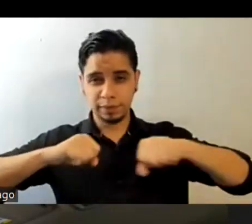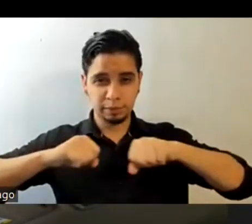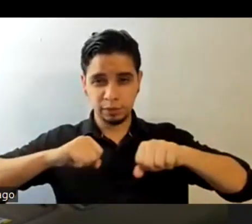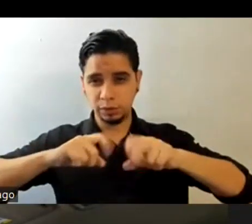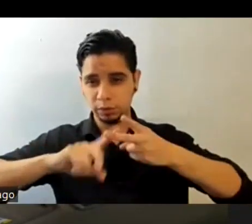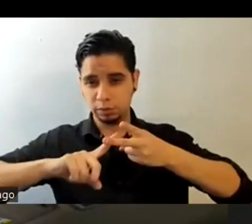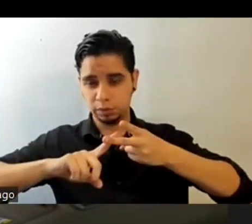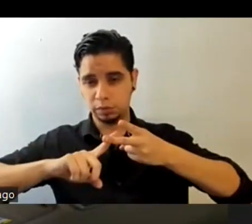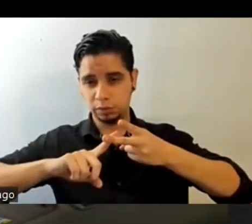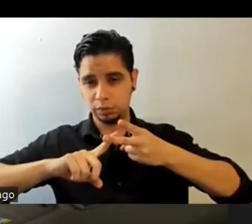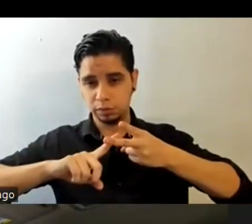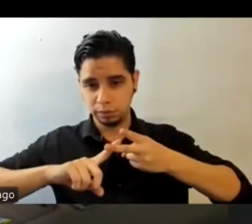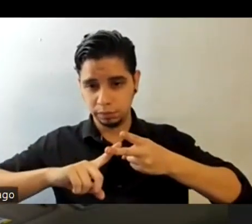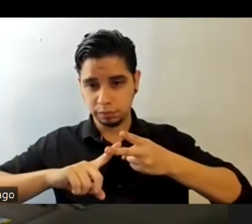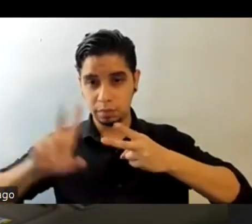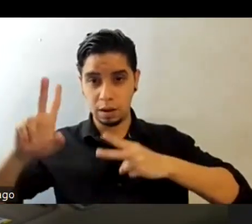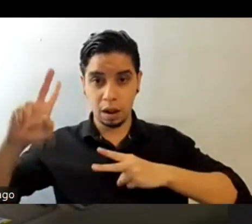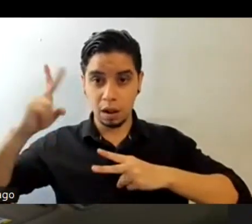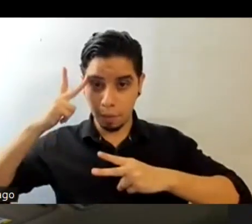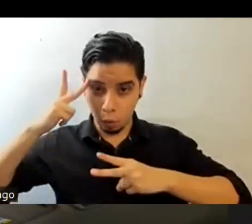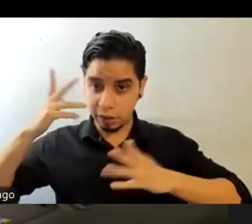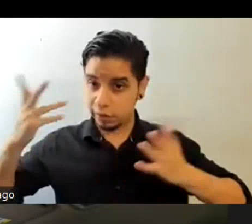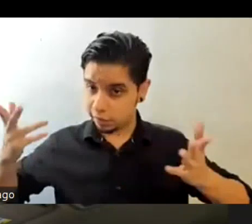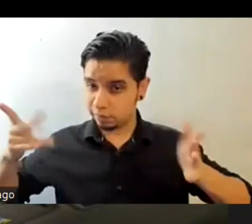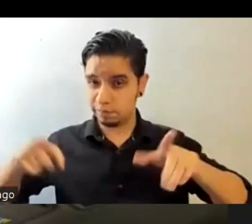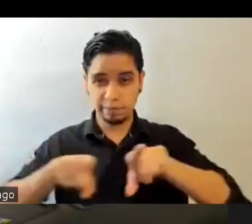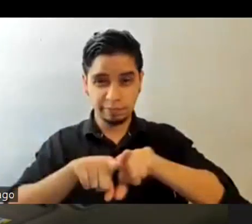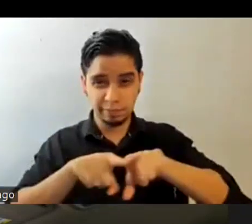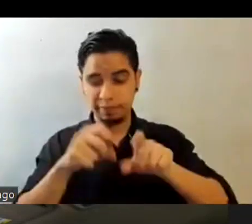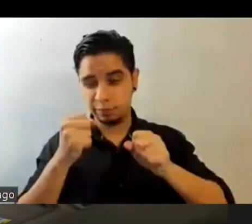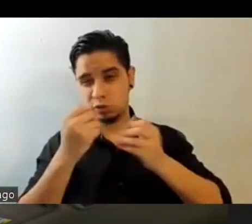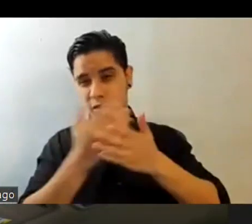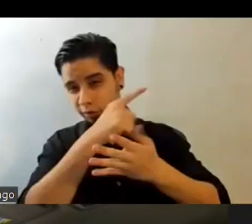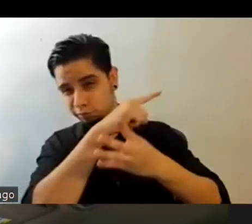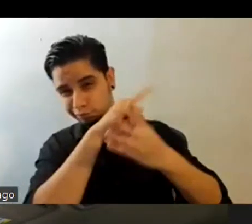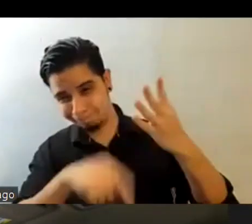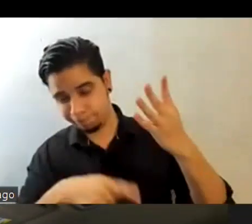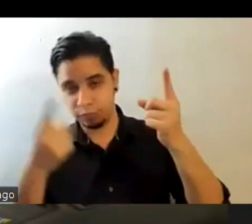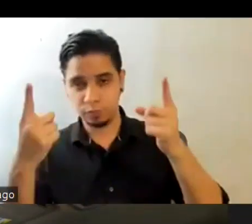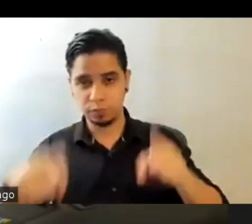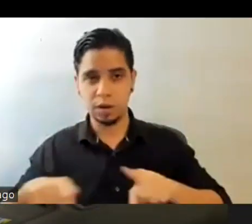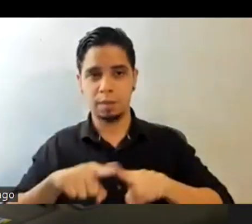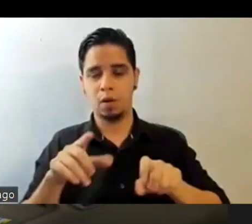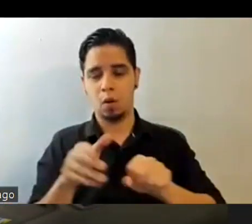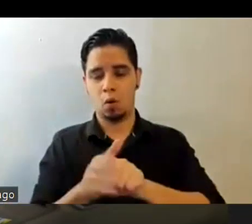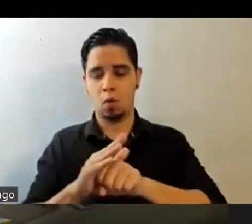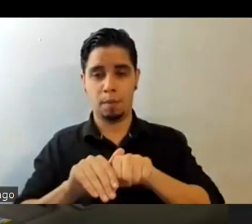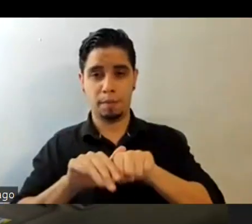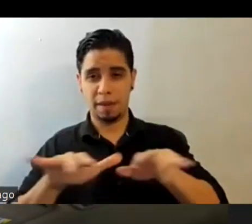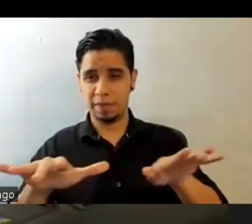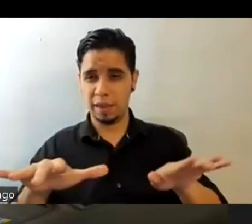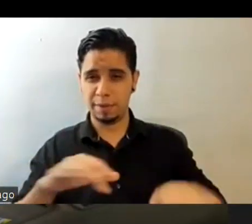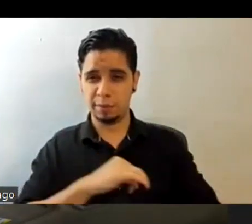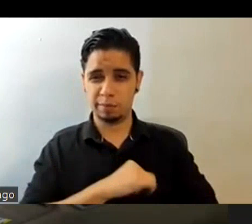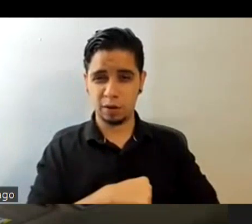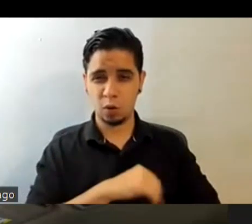va a la política. O sea que, bueno, hemos tenido de todo. Pero la pandemia que nos marca y nos marcó, ¿verdad?